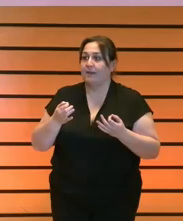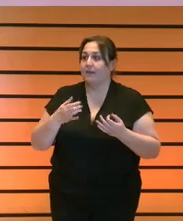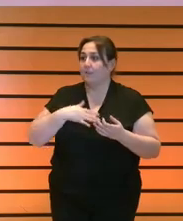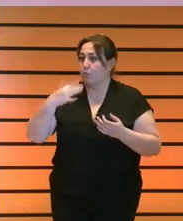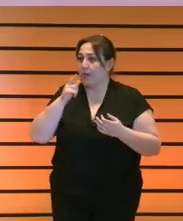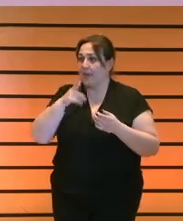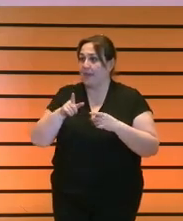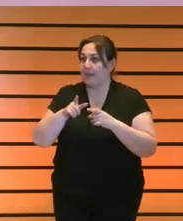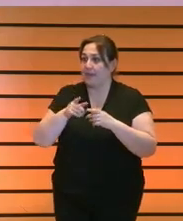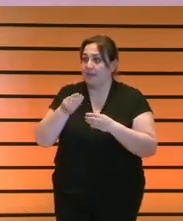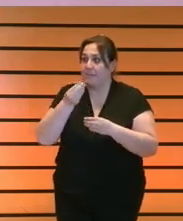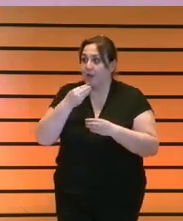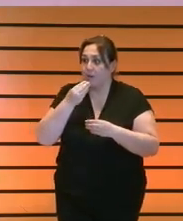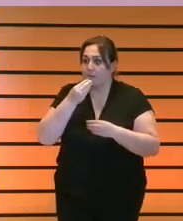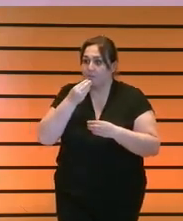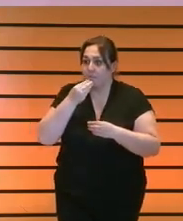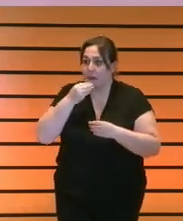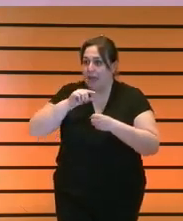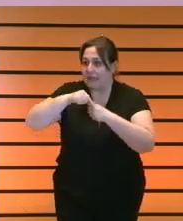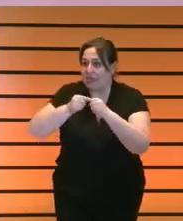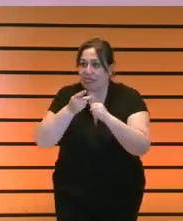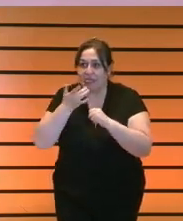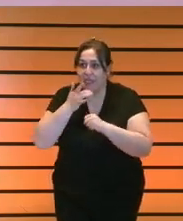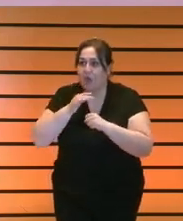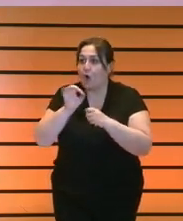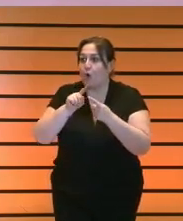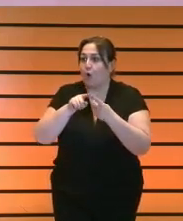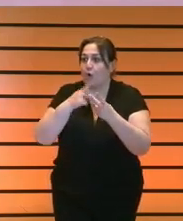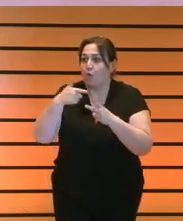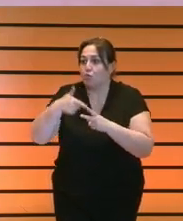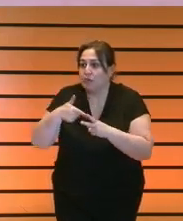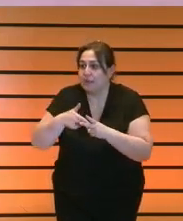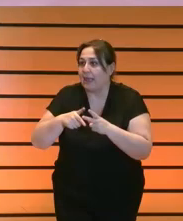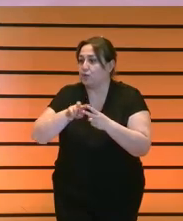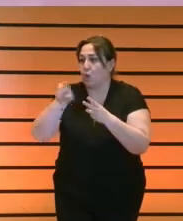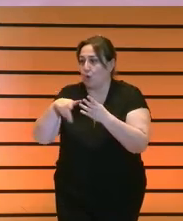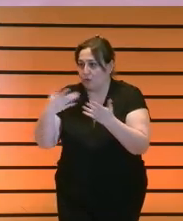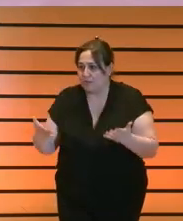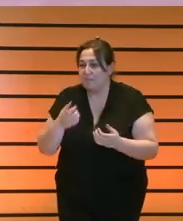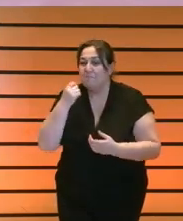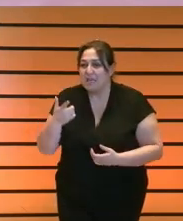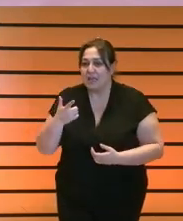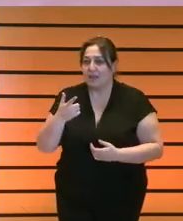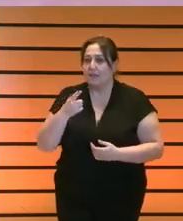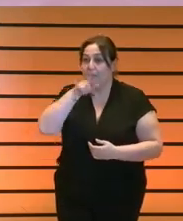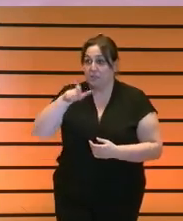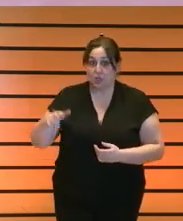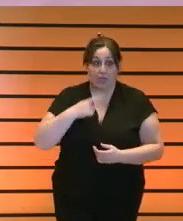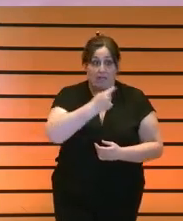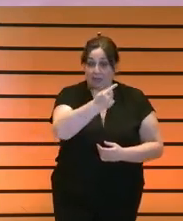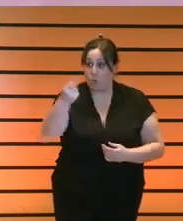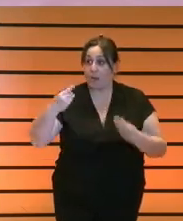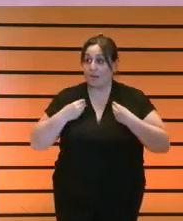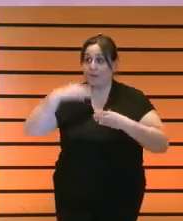de remolacha, 1.000 kilos de maíz, 1.000 kilos de combustibles fósiles, etcétera, etcétera. Pues cada persona que residimos en